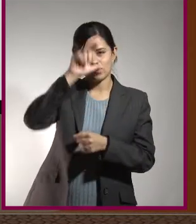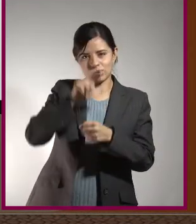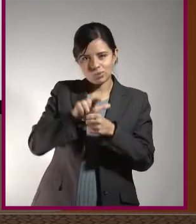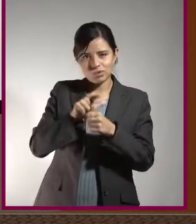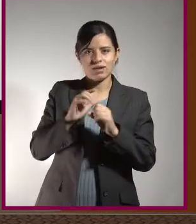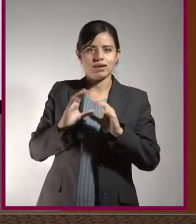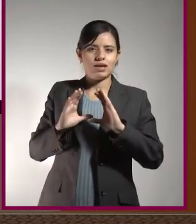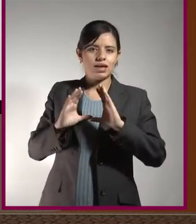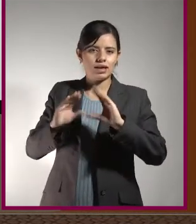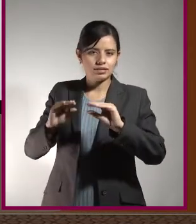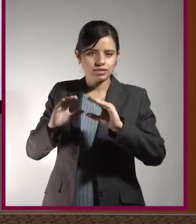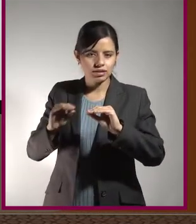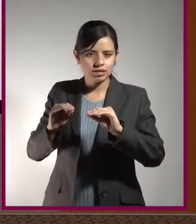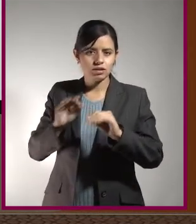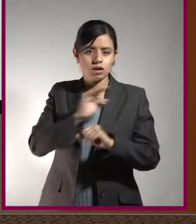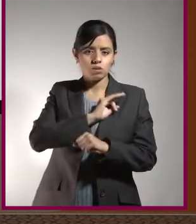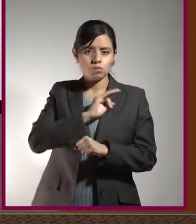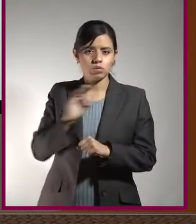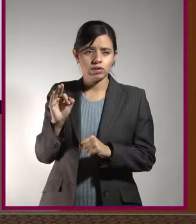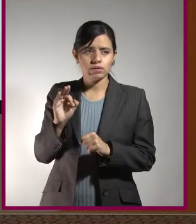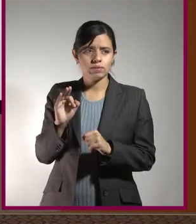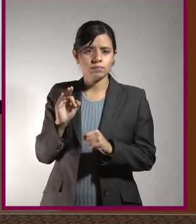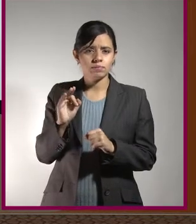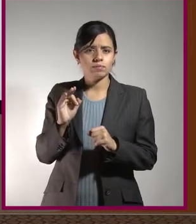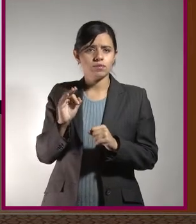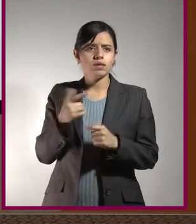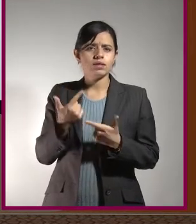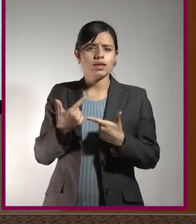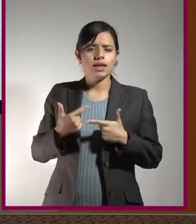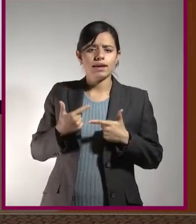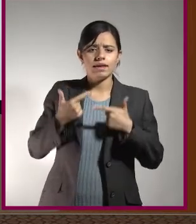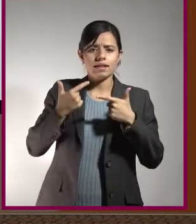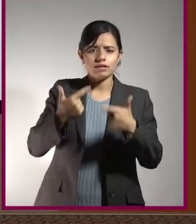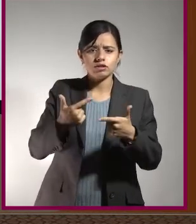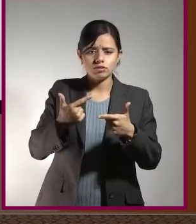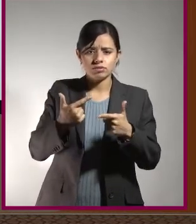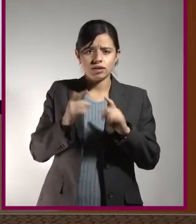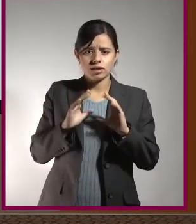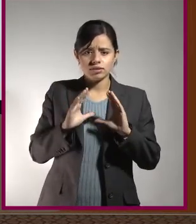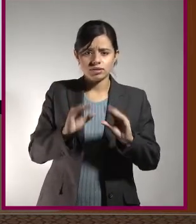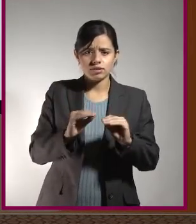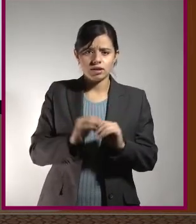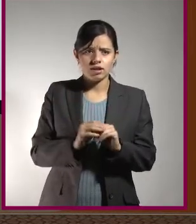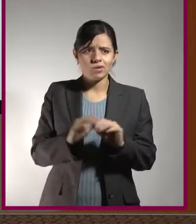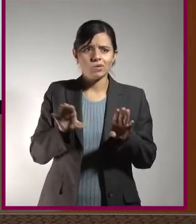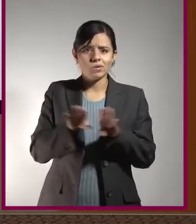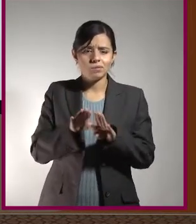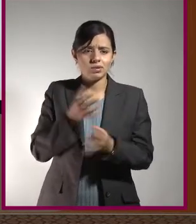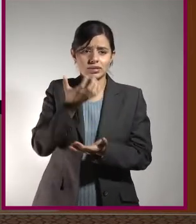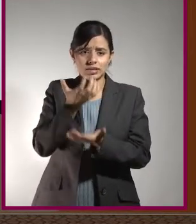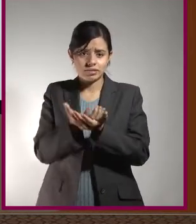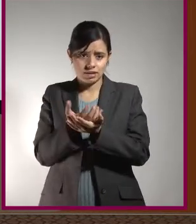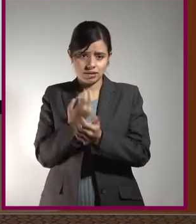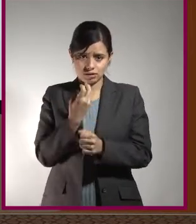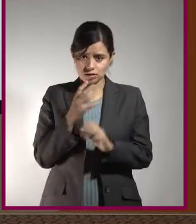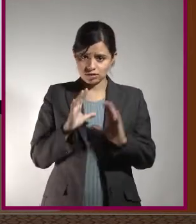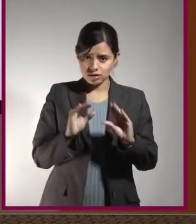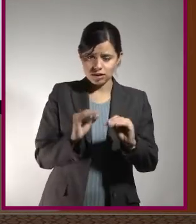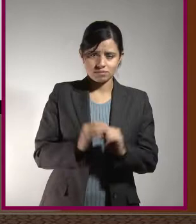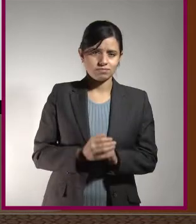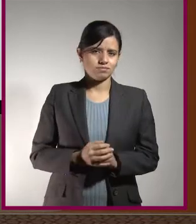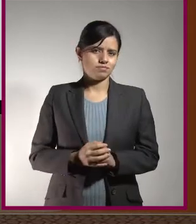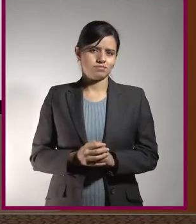tiene enseñanzas que se transmitan de manera transgeneracional en torno a cómo descansar y cómo relajarnos,